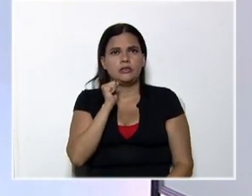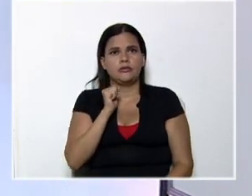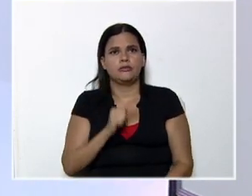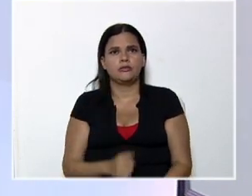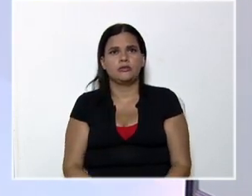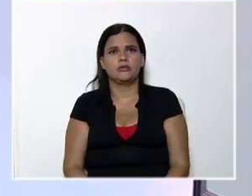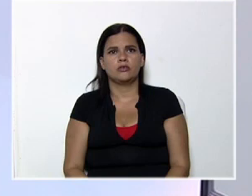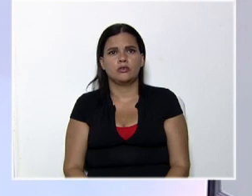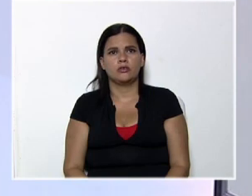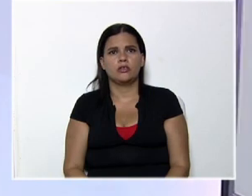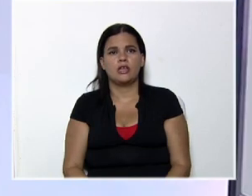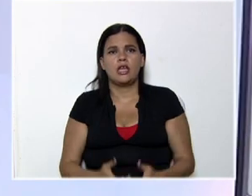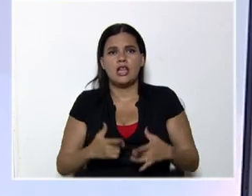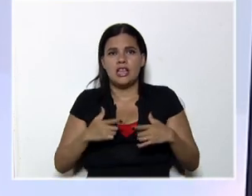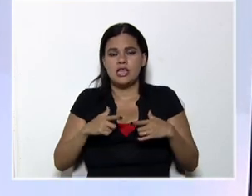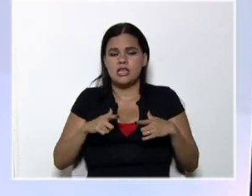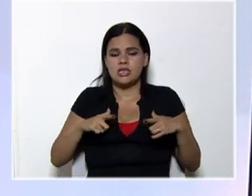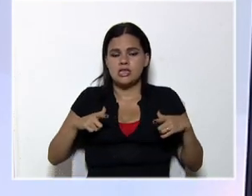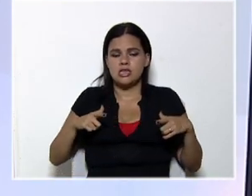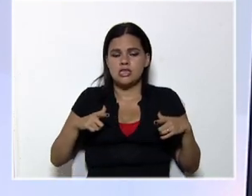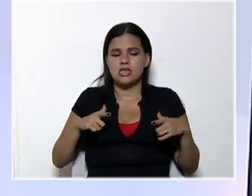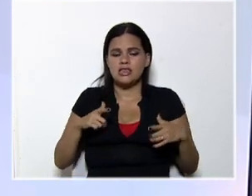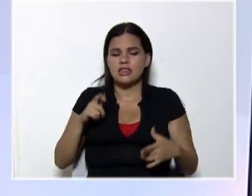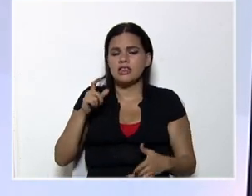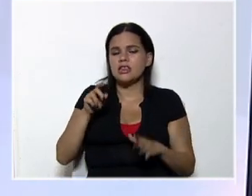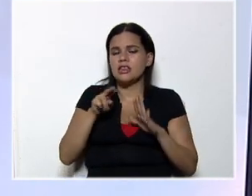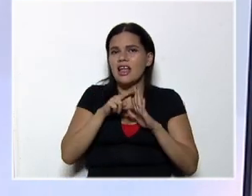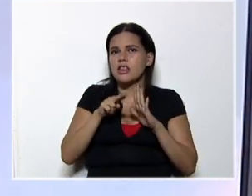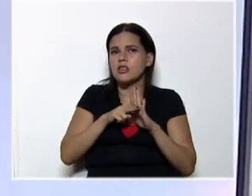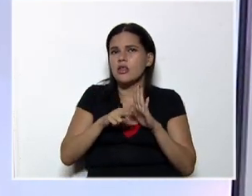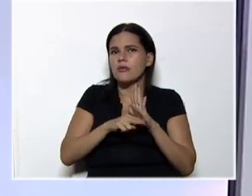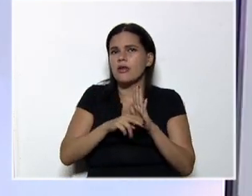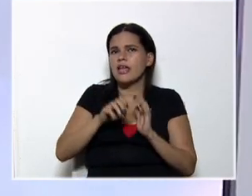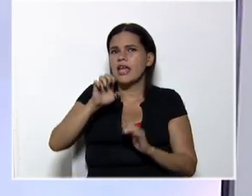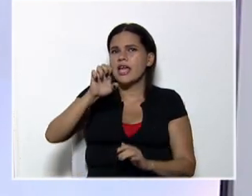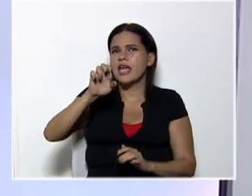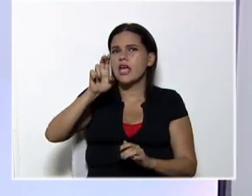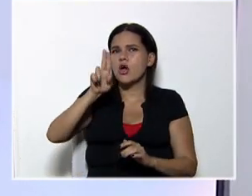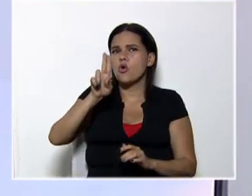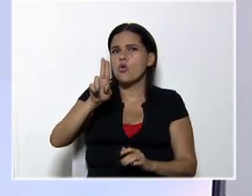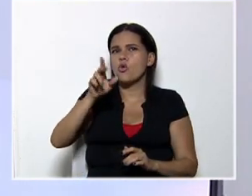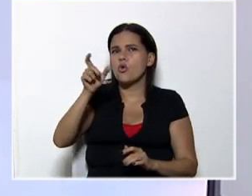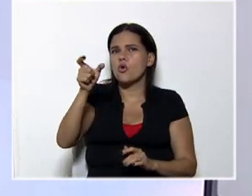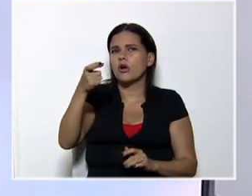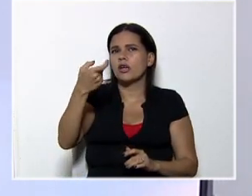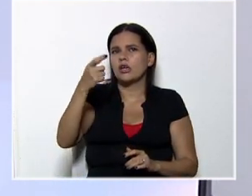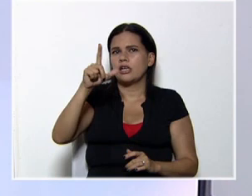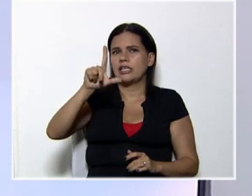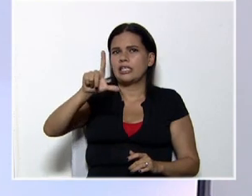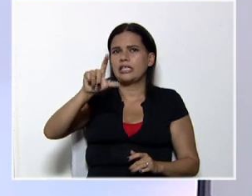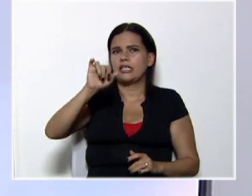El teorema de Euclides es muy importante porque así ya conozcamos